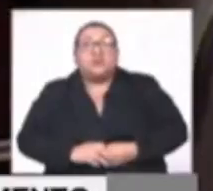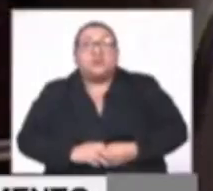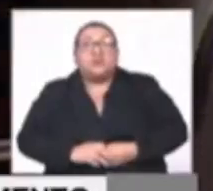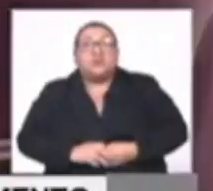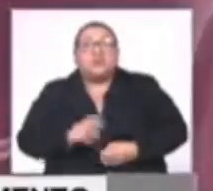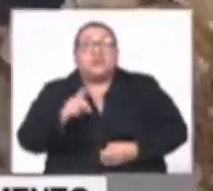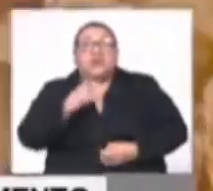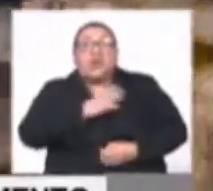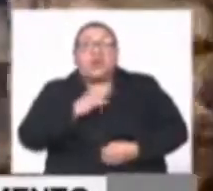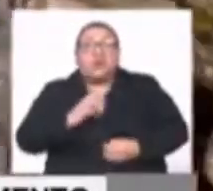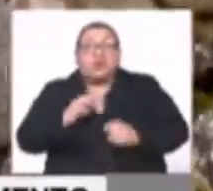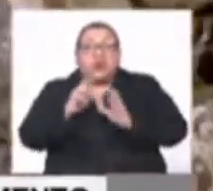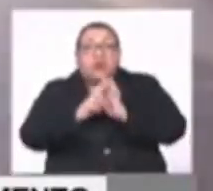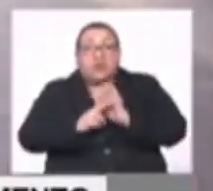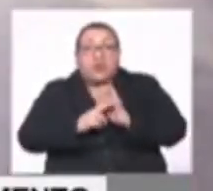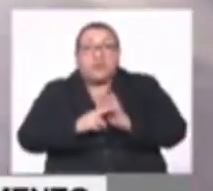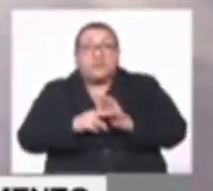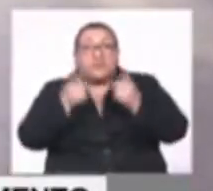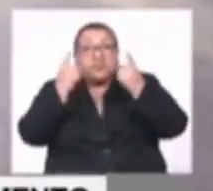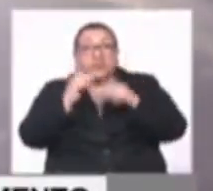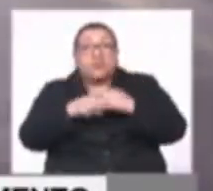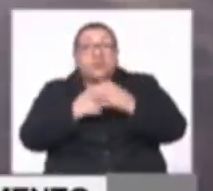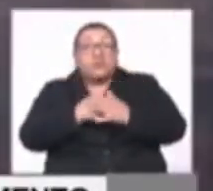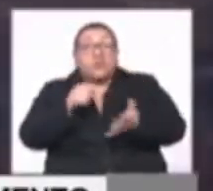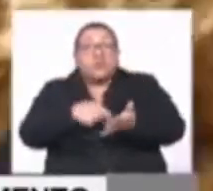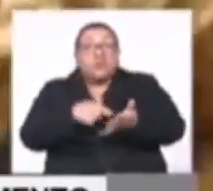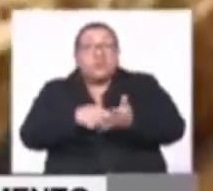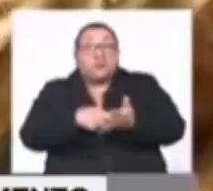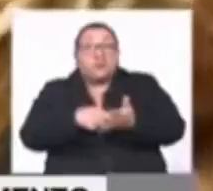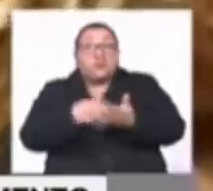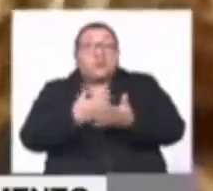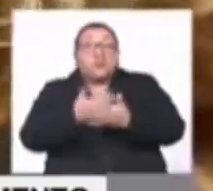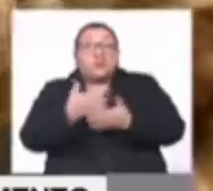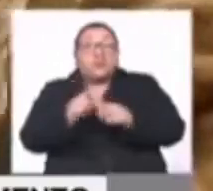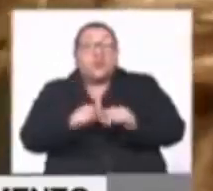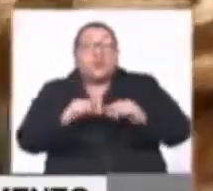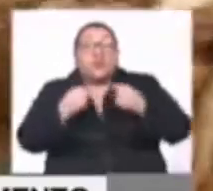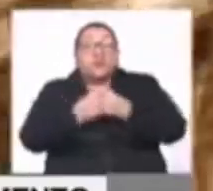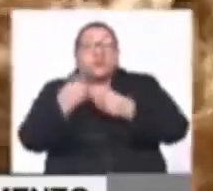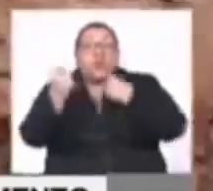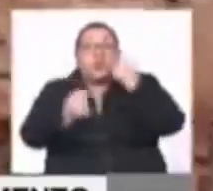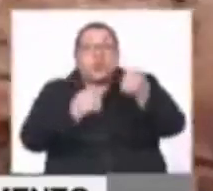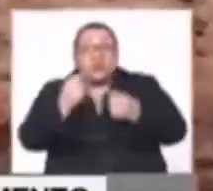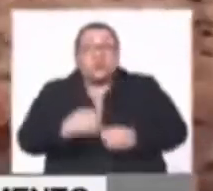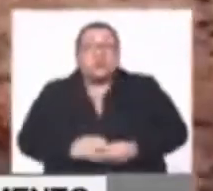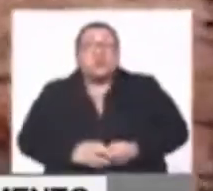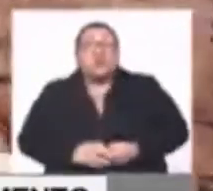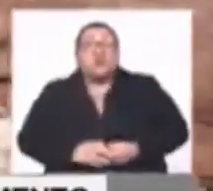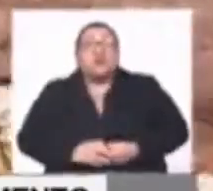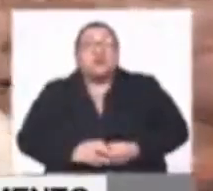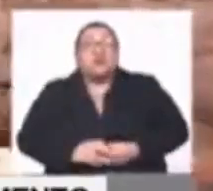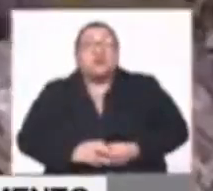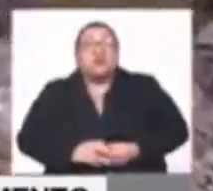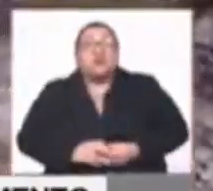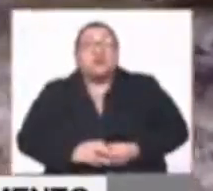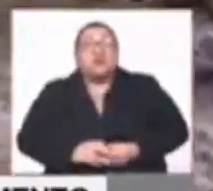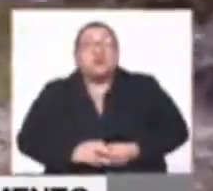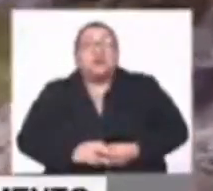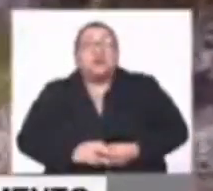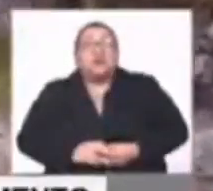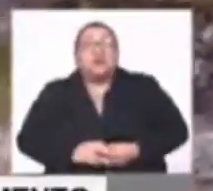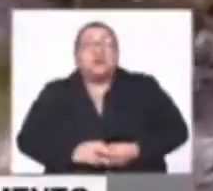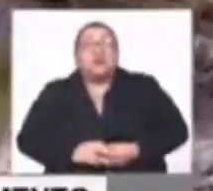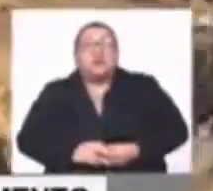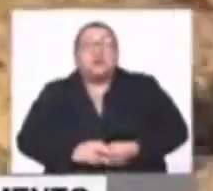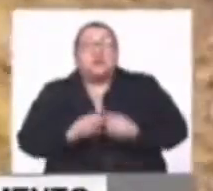a los gobiernos regionales. Según la propuesta legislativa, el boleto turístico es el documento nominal digital que integra